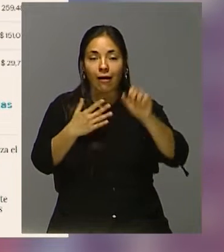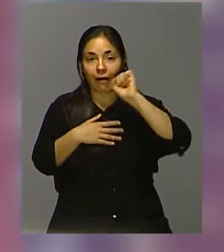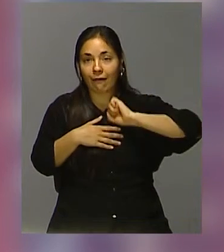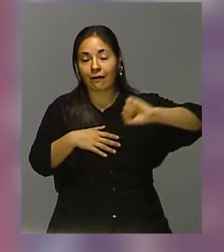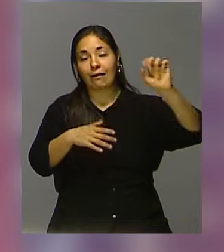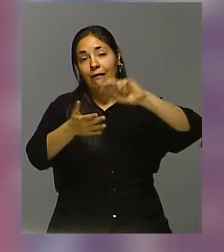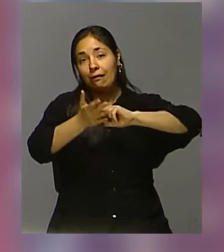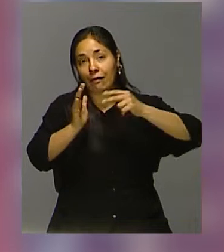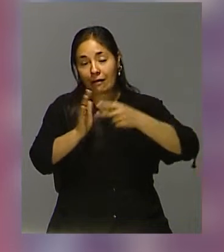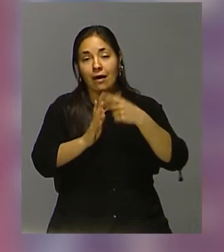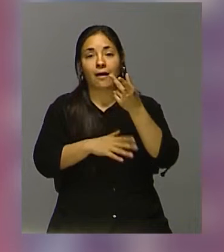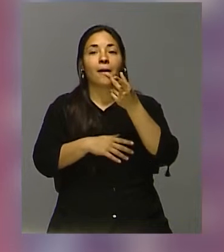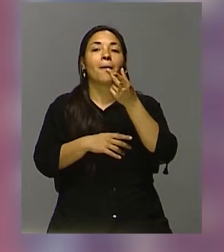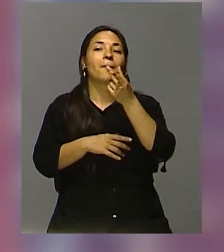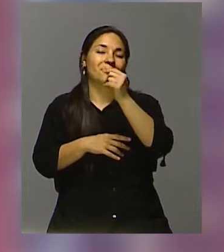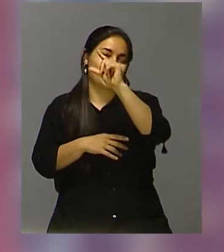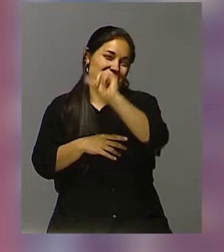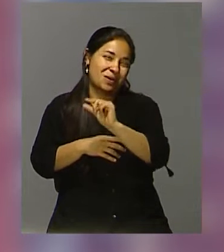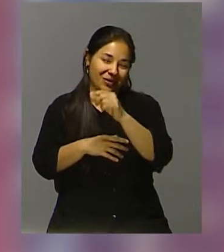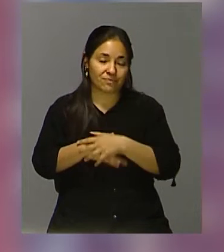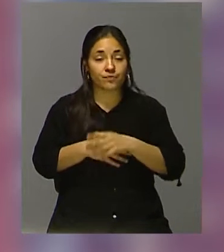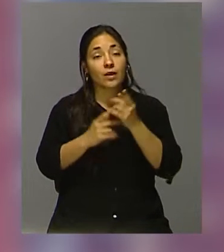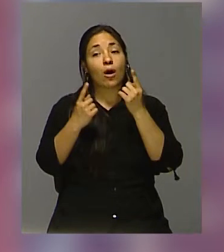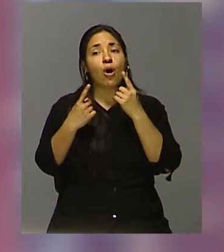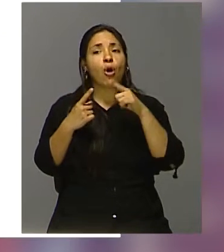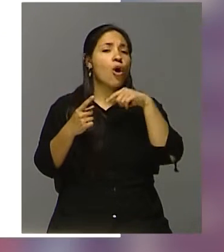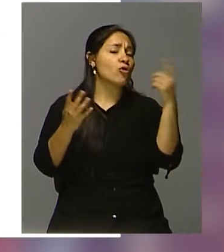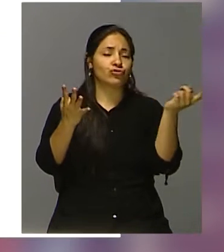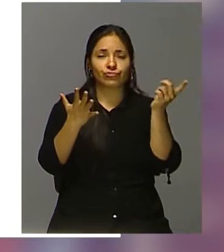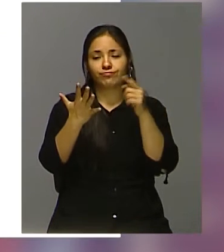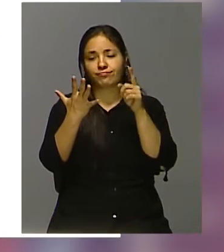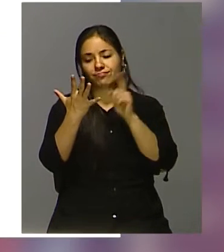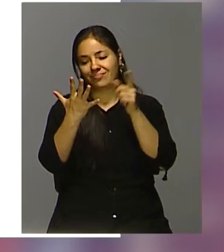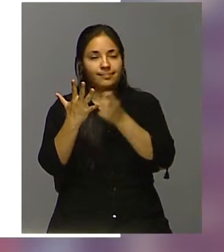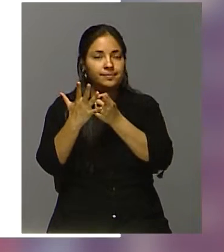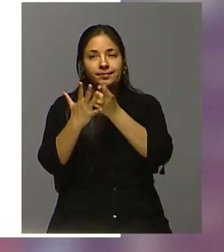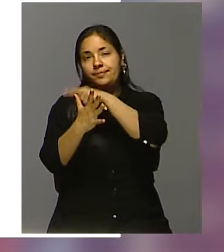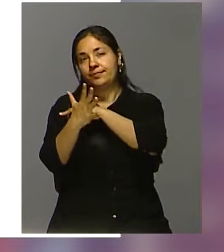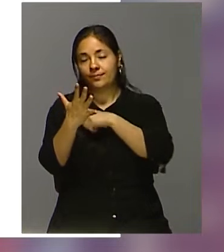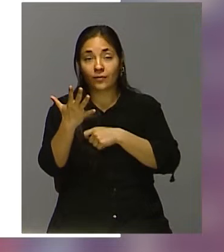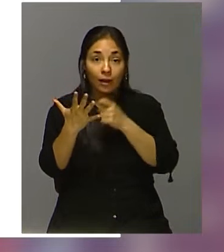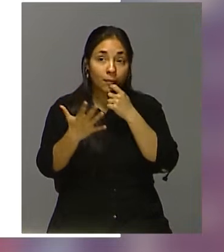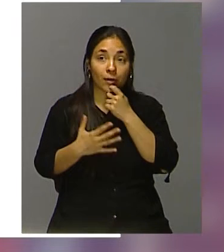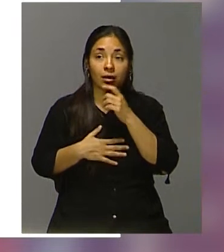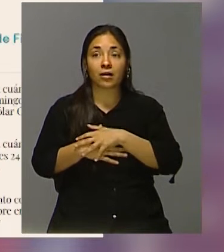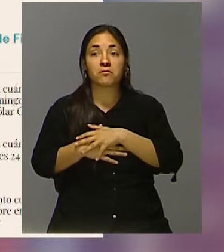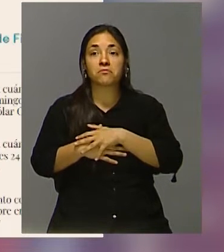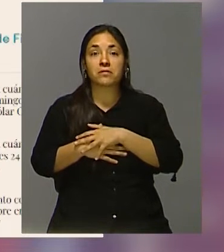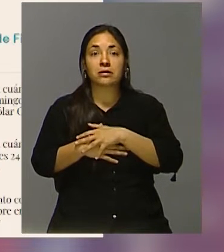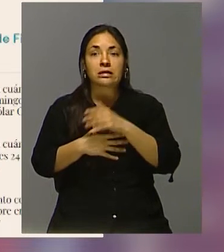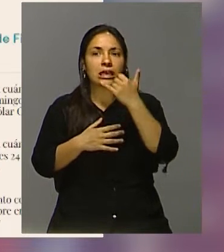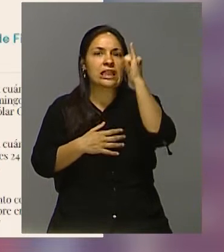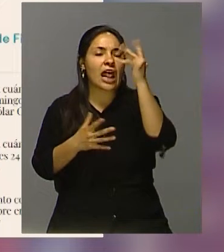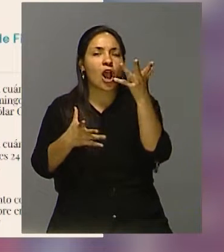pero claramente con valores muy bajos. En el resto de las cosas, por ejemplo, desconocer cómo funciona el interés